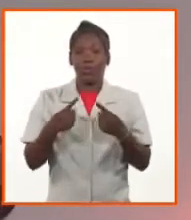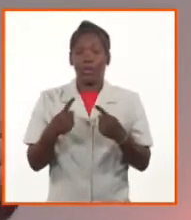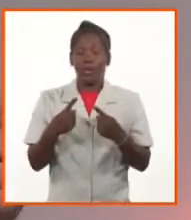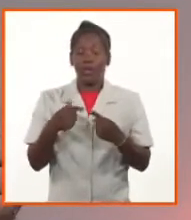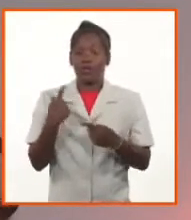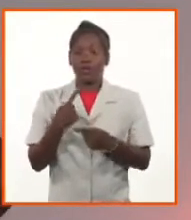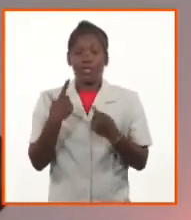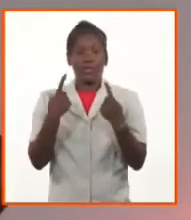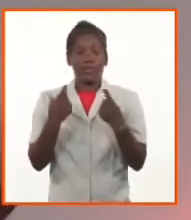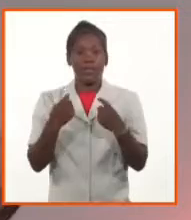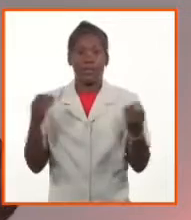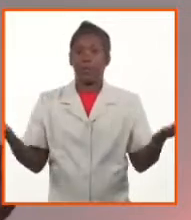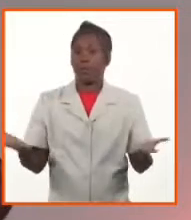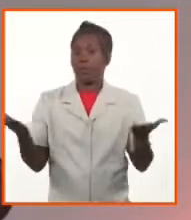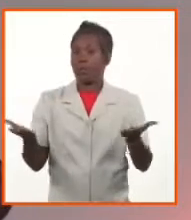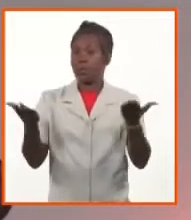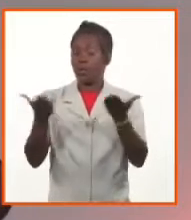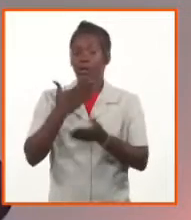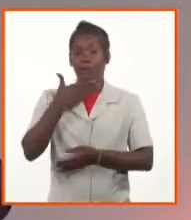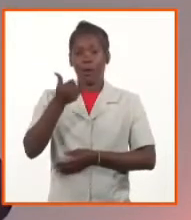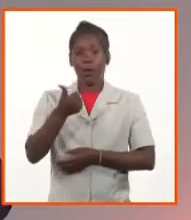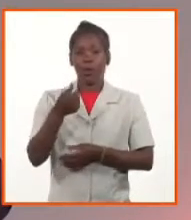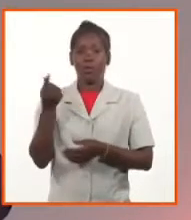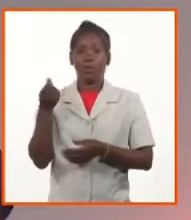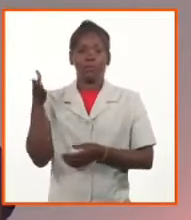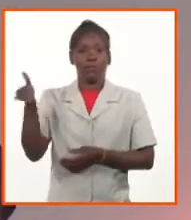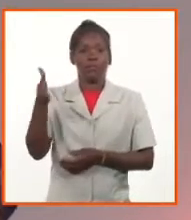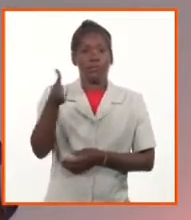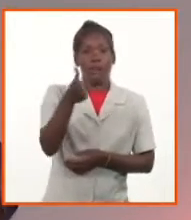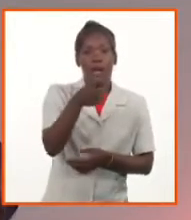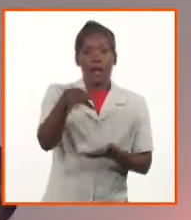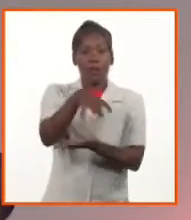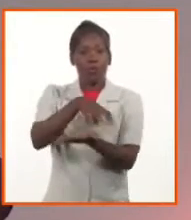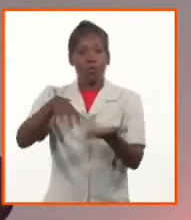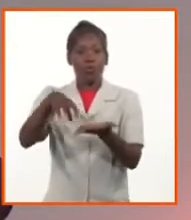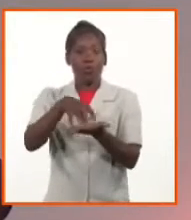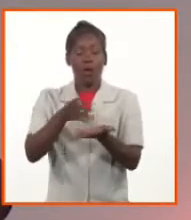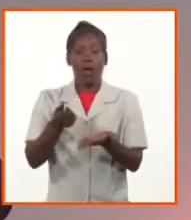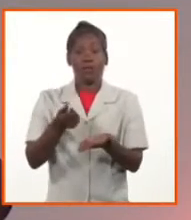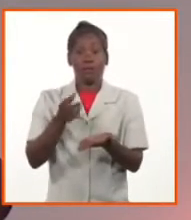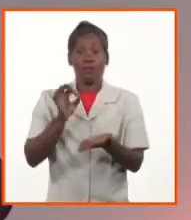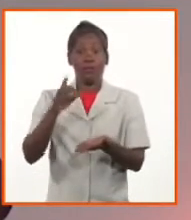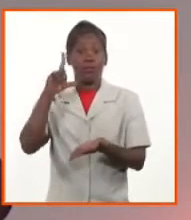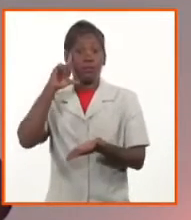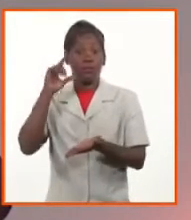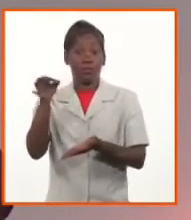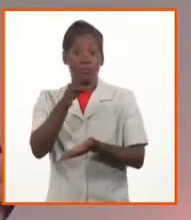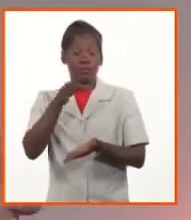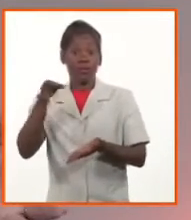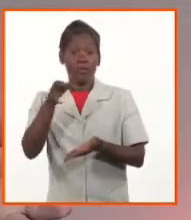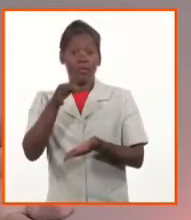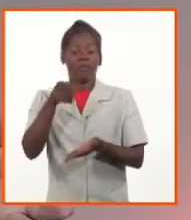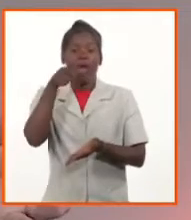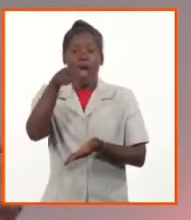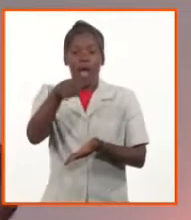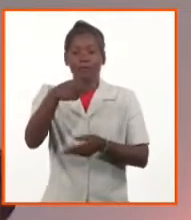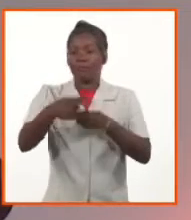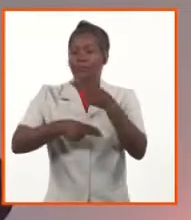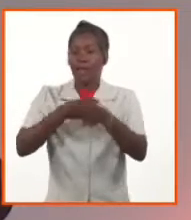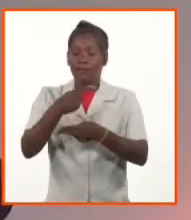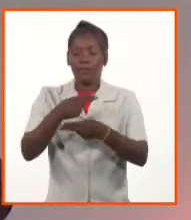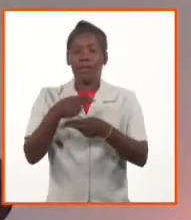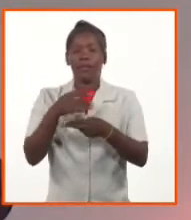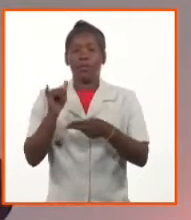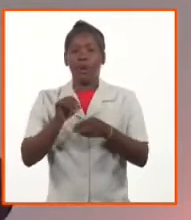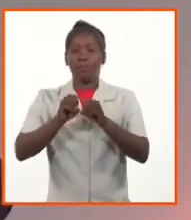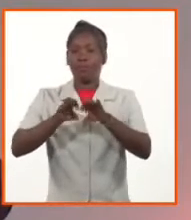literatura y salir a los barrios, a las comunidades de San Juan y Martínez. Tenemos que sentir que es también es nuestra casa. Y nosotros en todo eso,